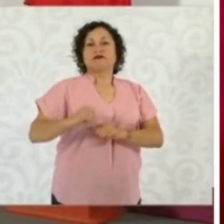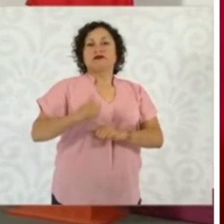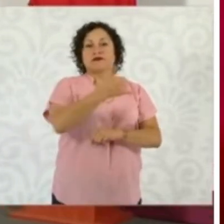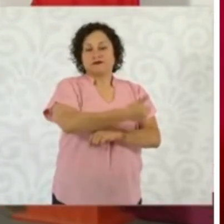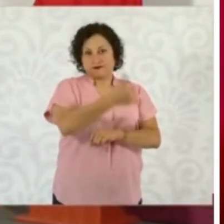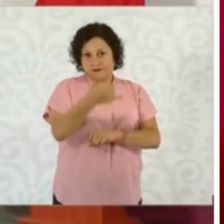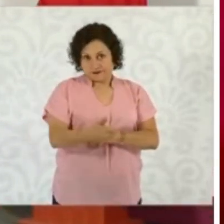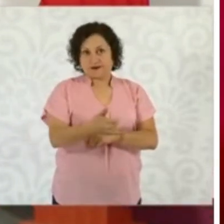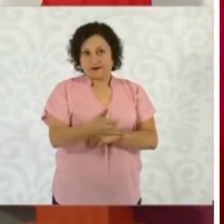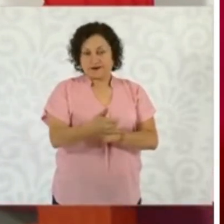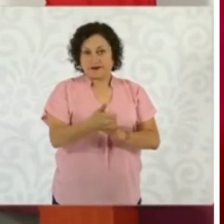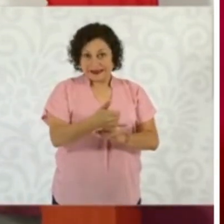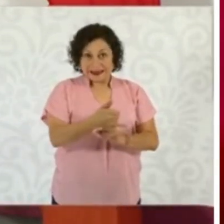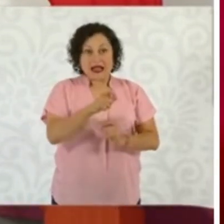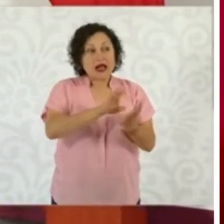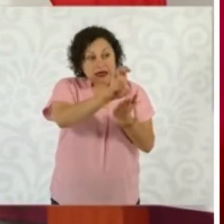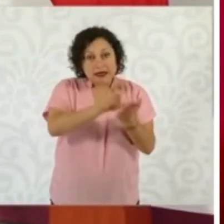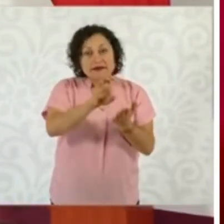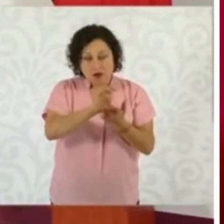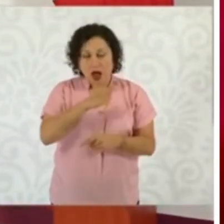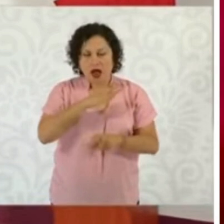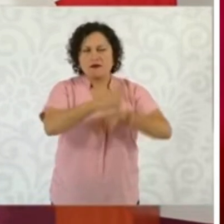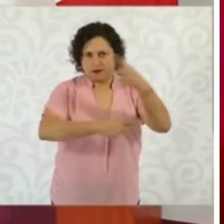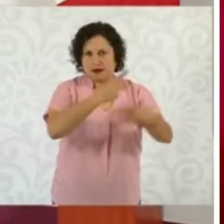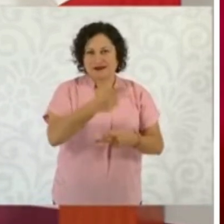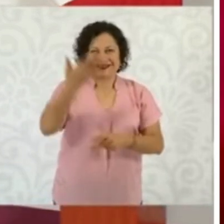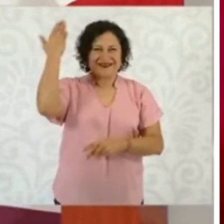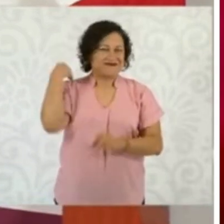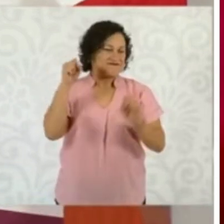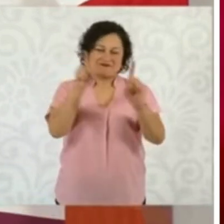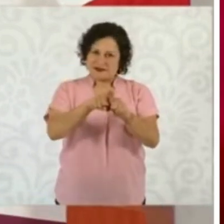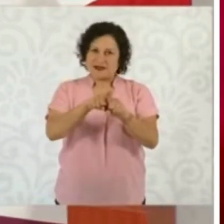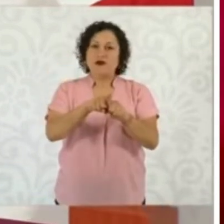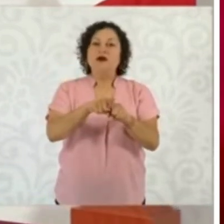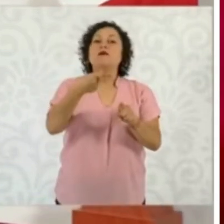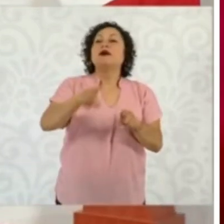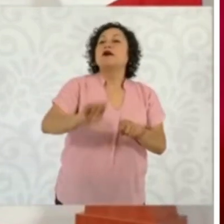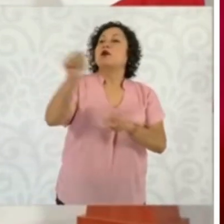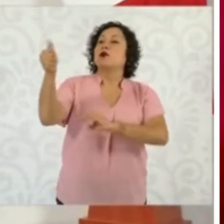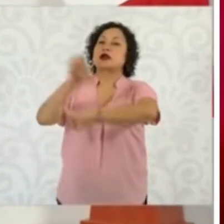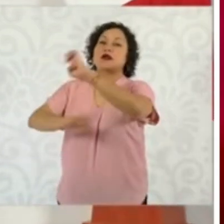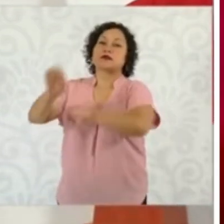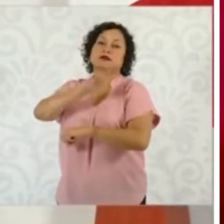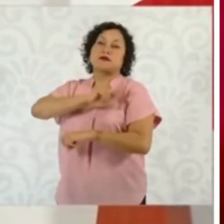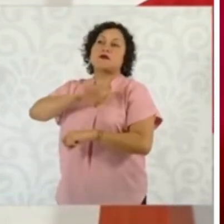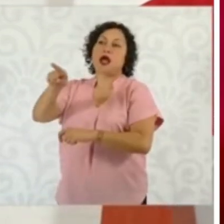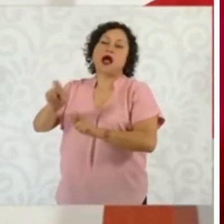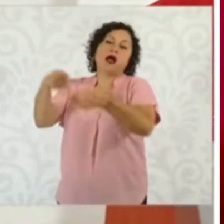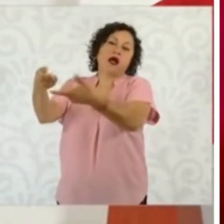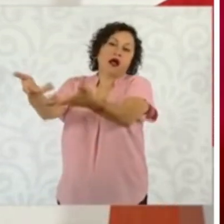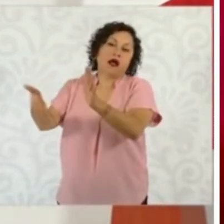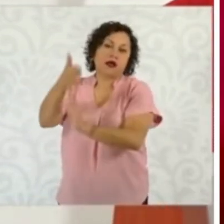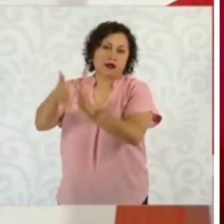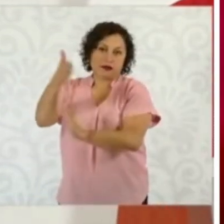El Infonavit ahora no solo va a dar créditos, porque antes solo daba créditos y la vivienda la construía una empresa privada y